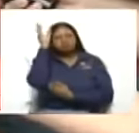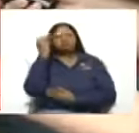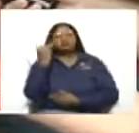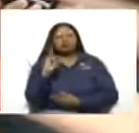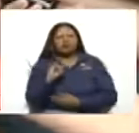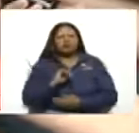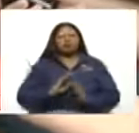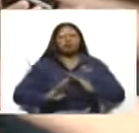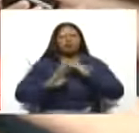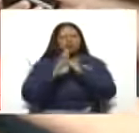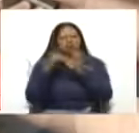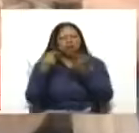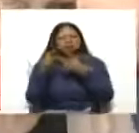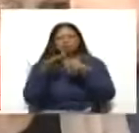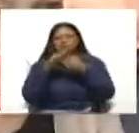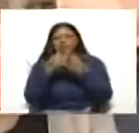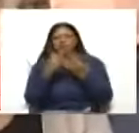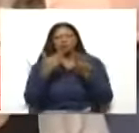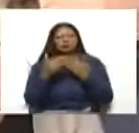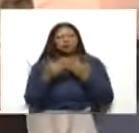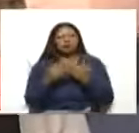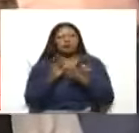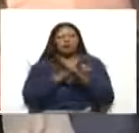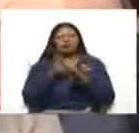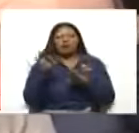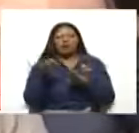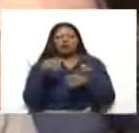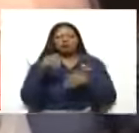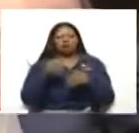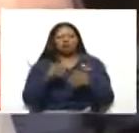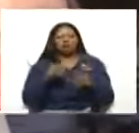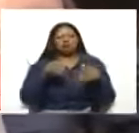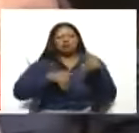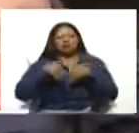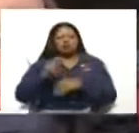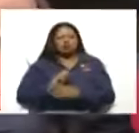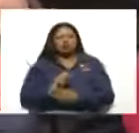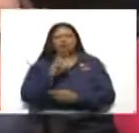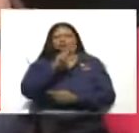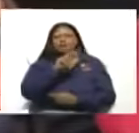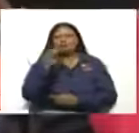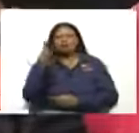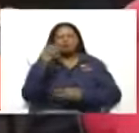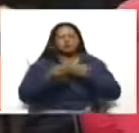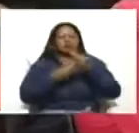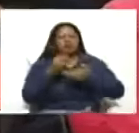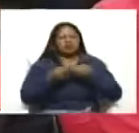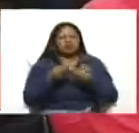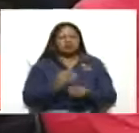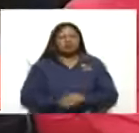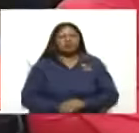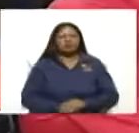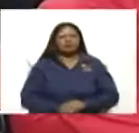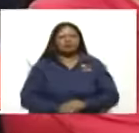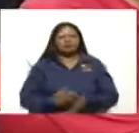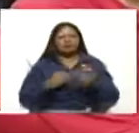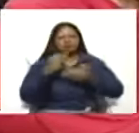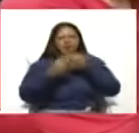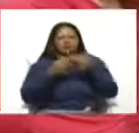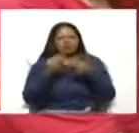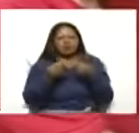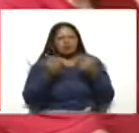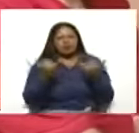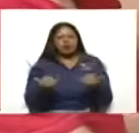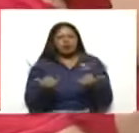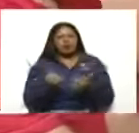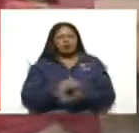con bloqueos, con sanciones, y nunca se han dejado de hacer las elecciones. Elección número 31. Que se va a efectuar